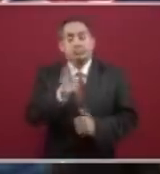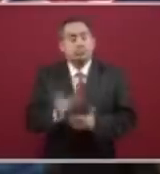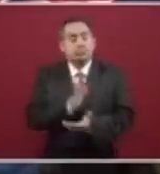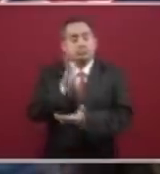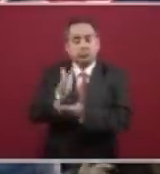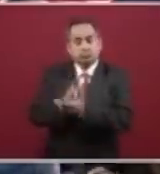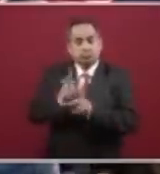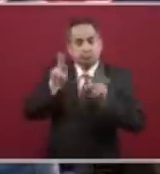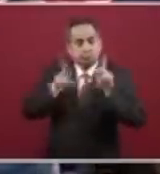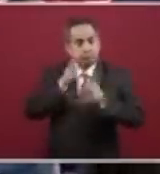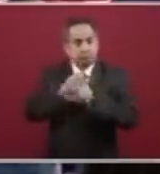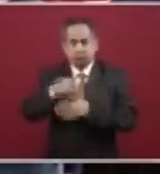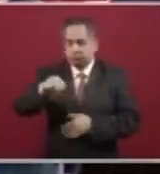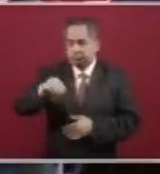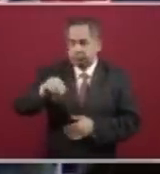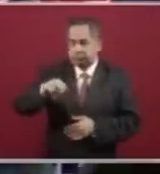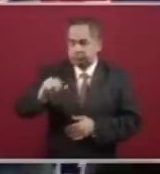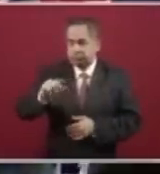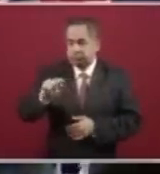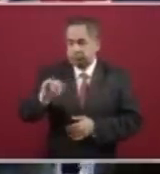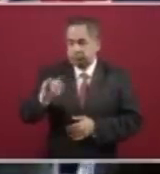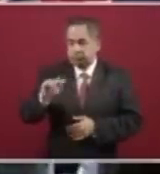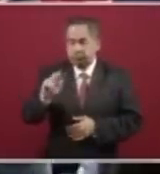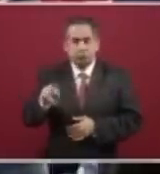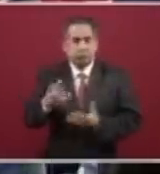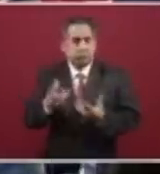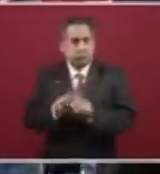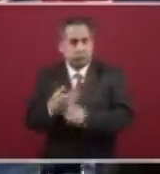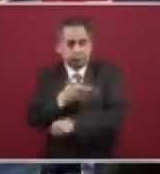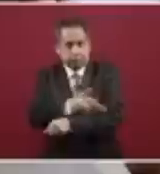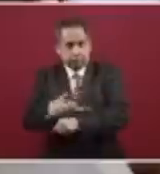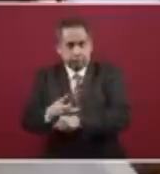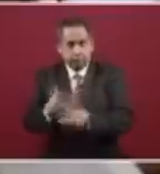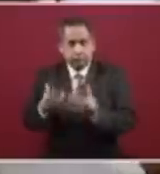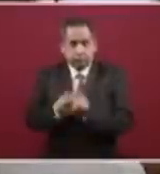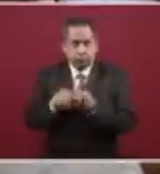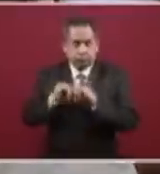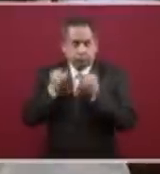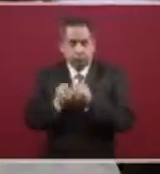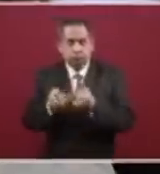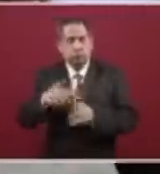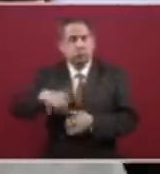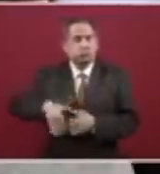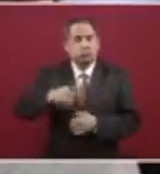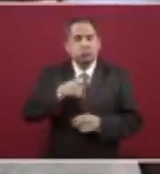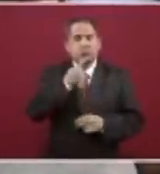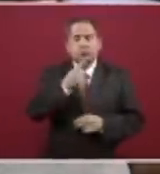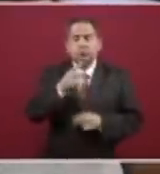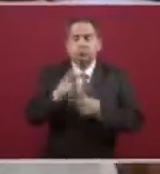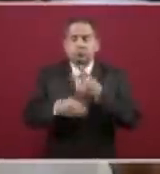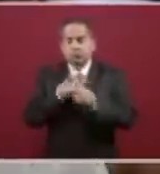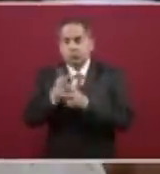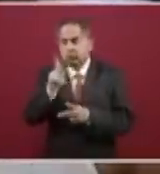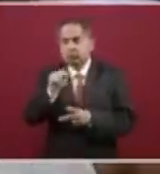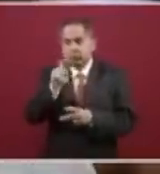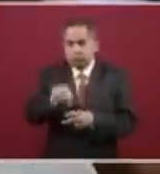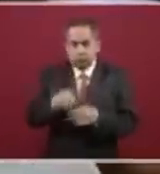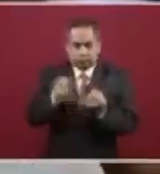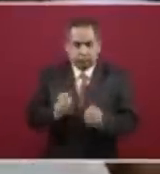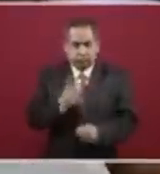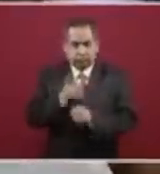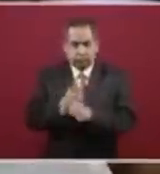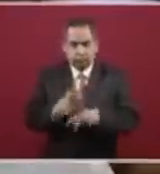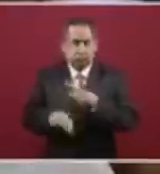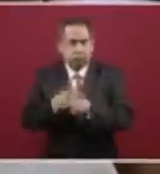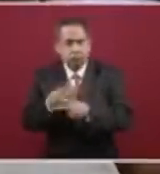a ser a minatitlán se va a reunir con los familiares de las víctimas ahorita desea que va a presentar este un plan de seguridad y